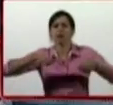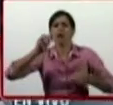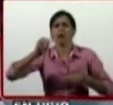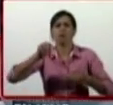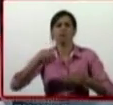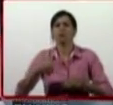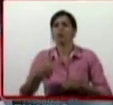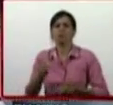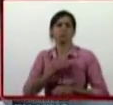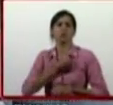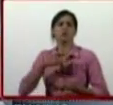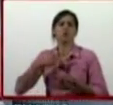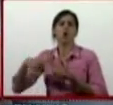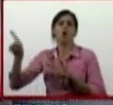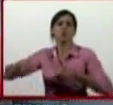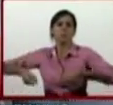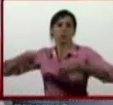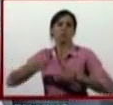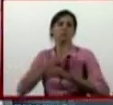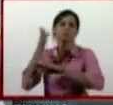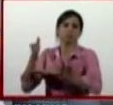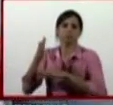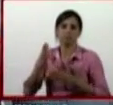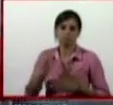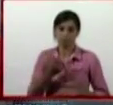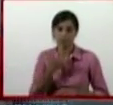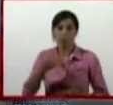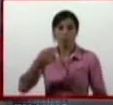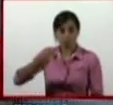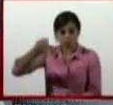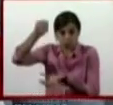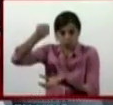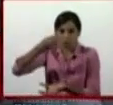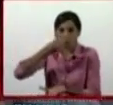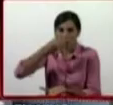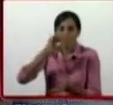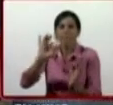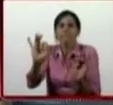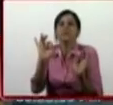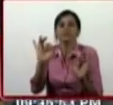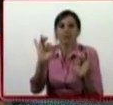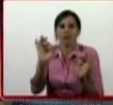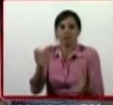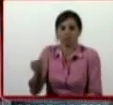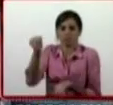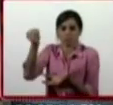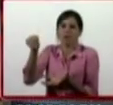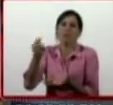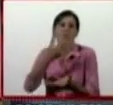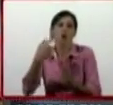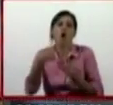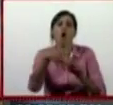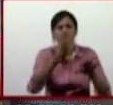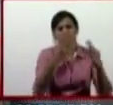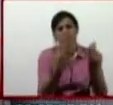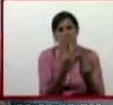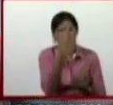calle, normalmente siempre lo hacemos, que esa bolsa preparada, especial, le llegue a aquel hogar que tiene